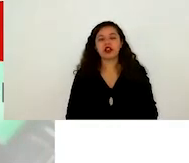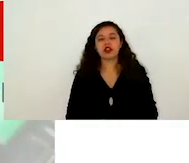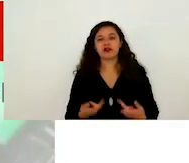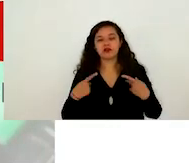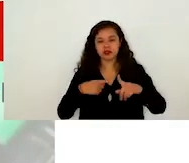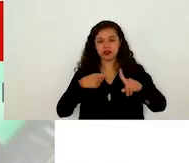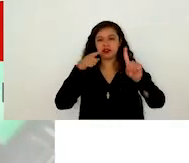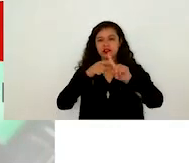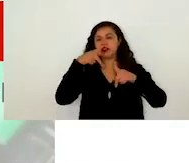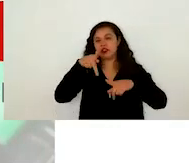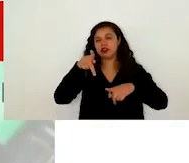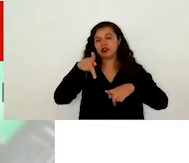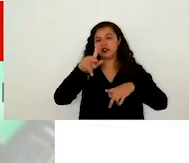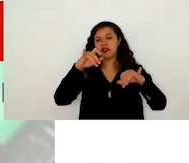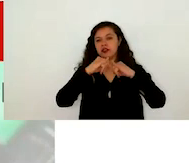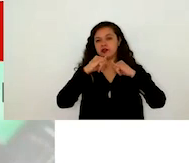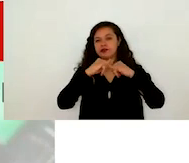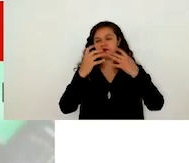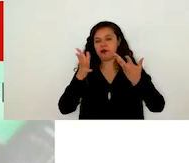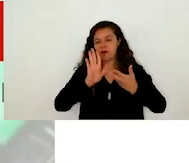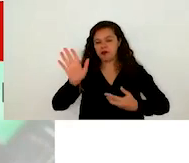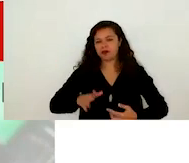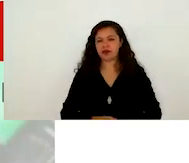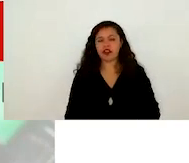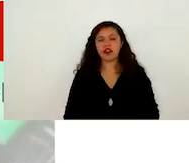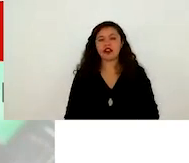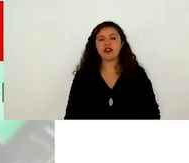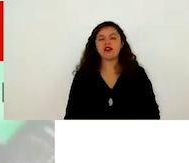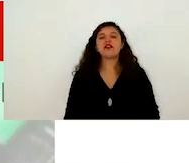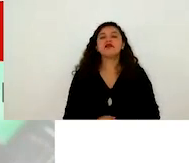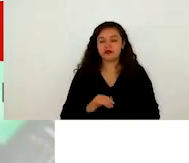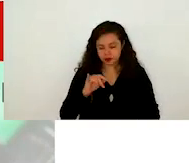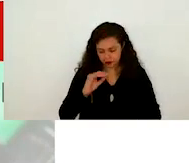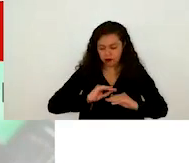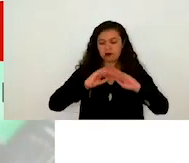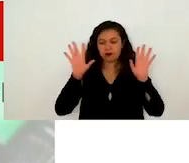otra imagen es como una discusión claro claro claro